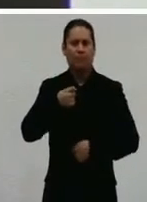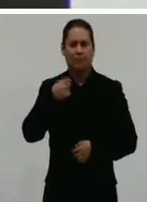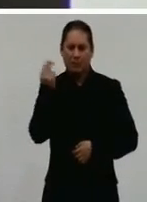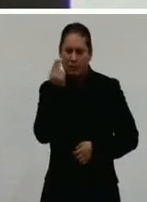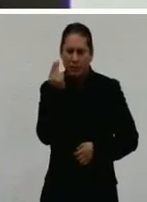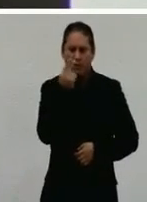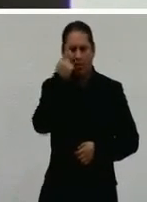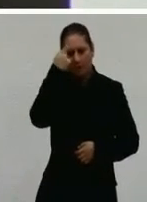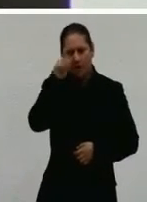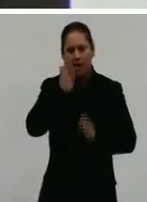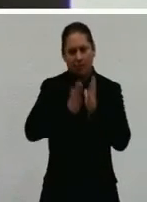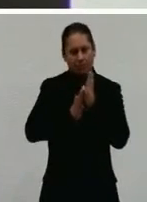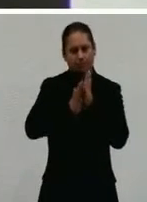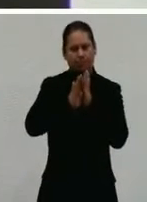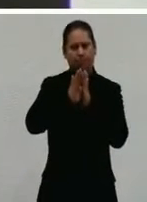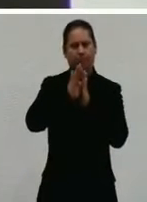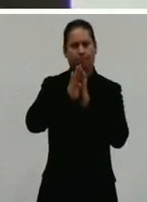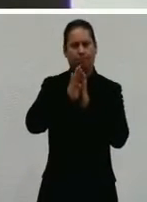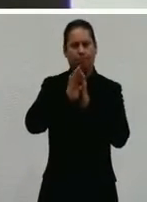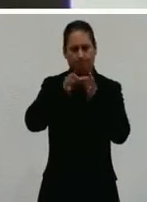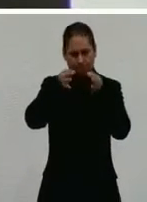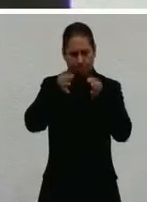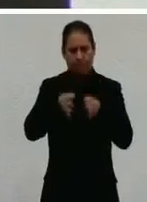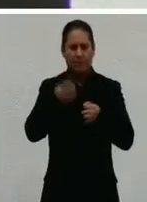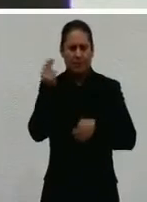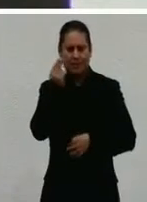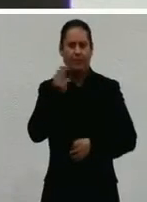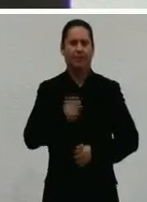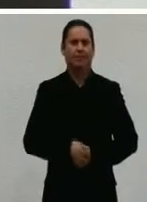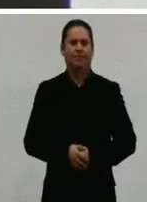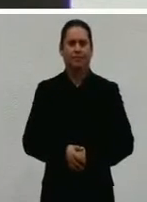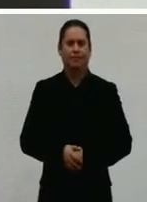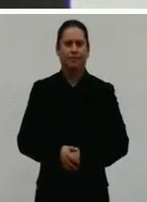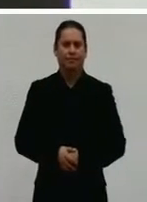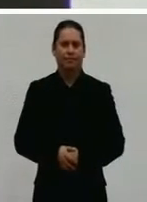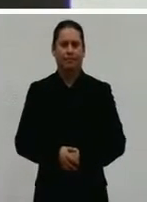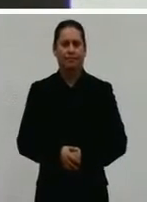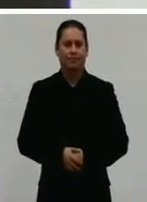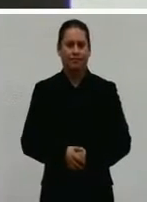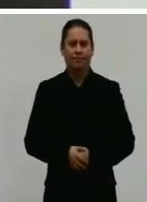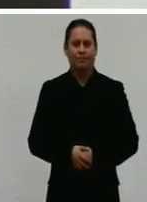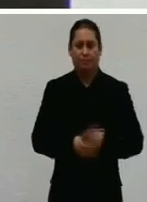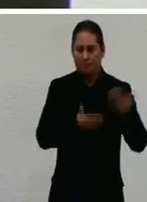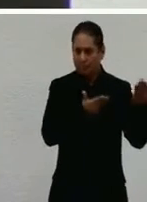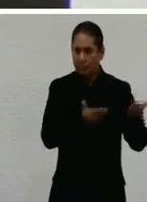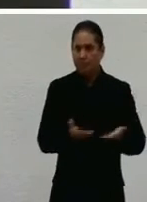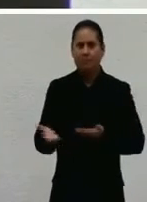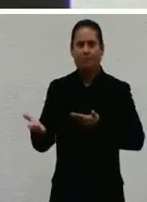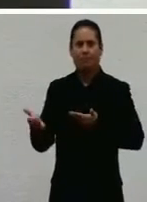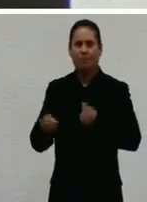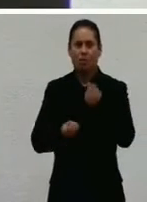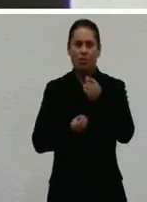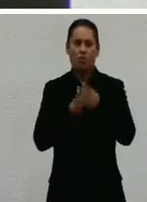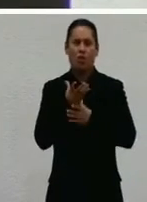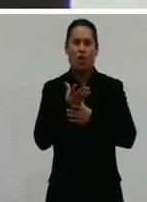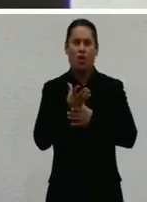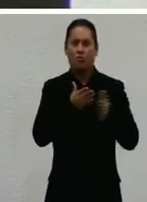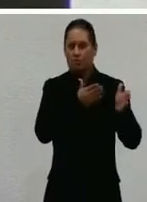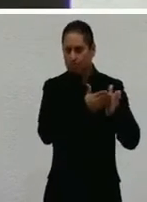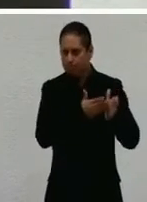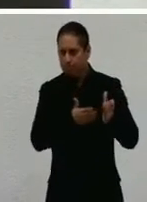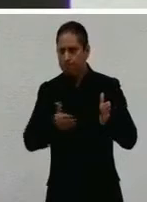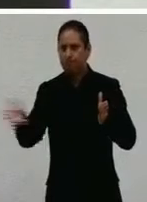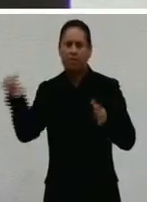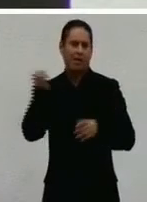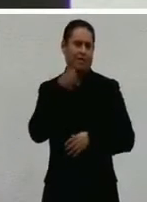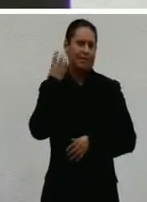para el logro de los resultados óptimos que todos esperamos damos la bienvenida a este nuevo periodo ordinario